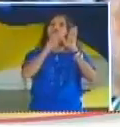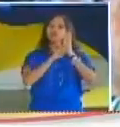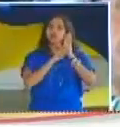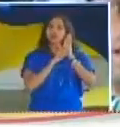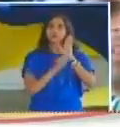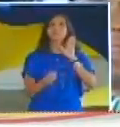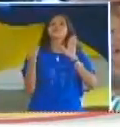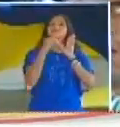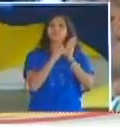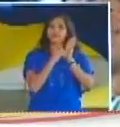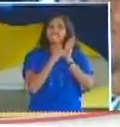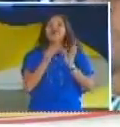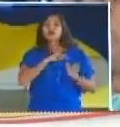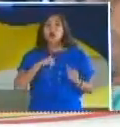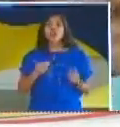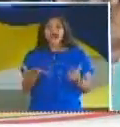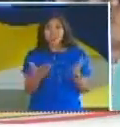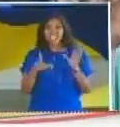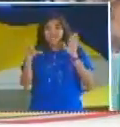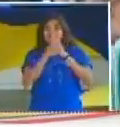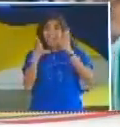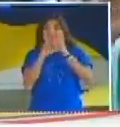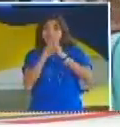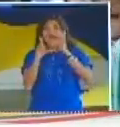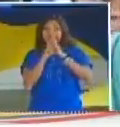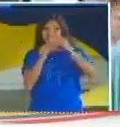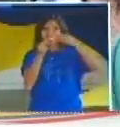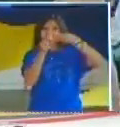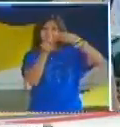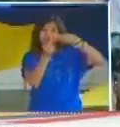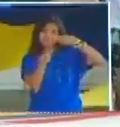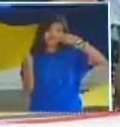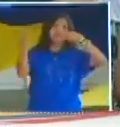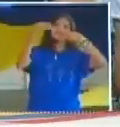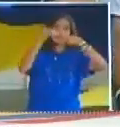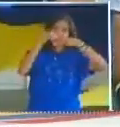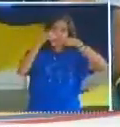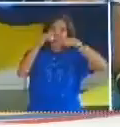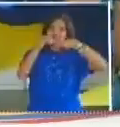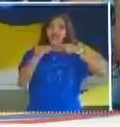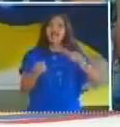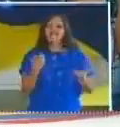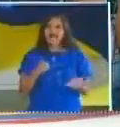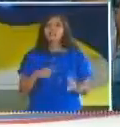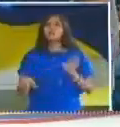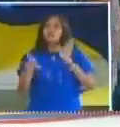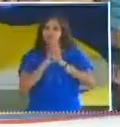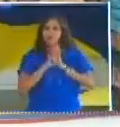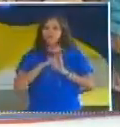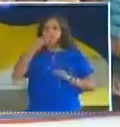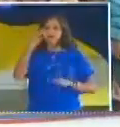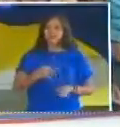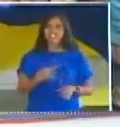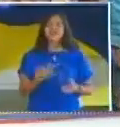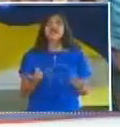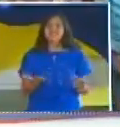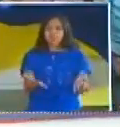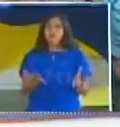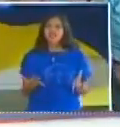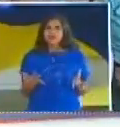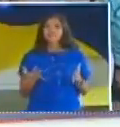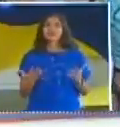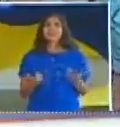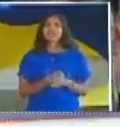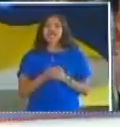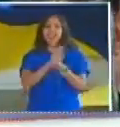orgánico. Si nosotros logramos que esa ley le demos carácter orgánico con su debida reglamentación, estamos garantizando